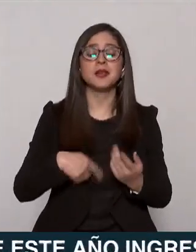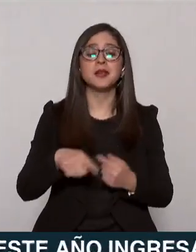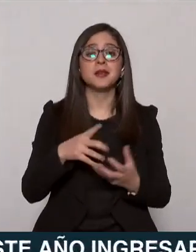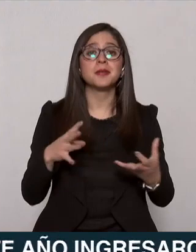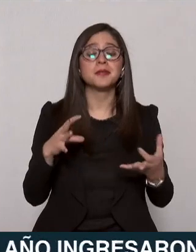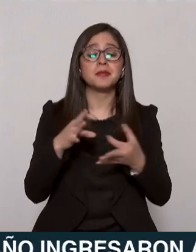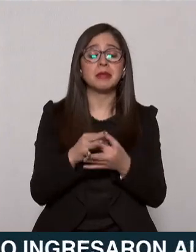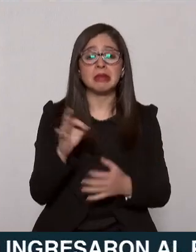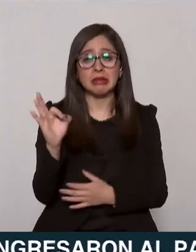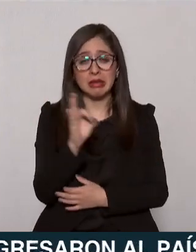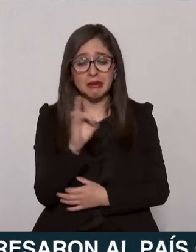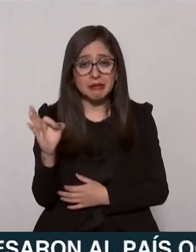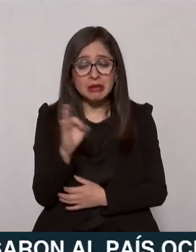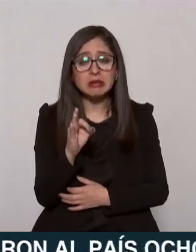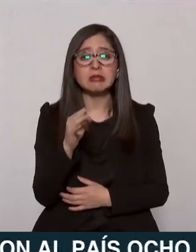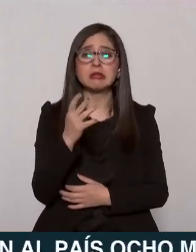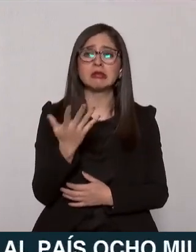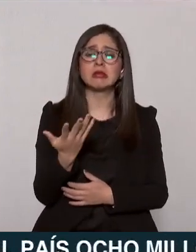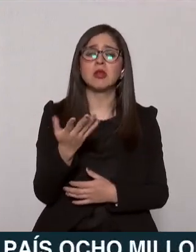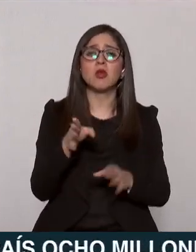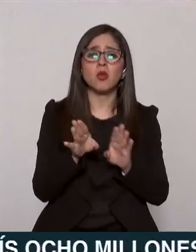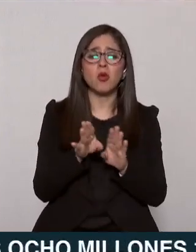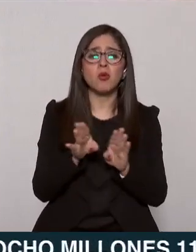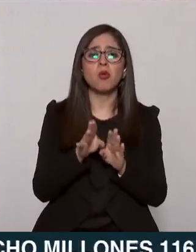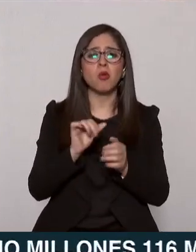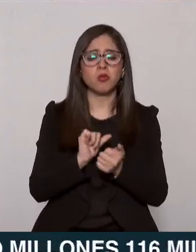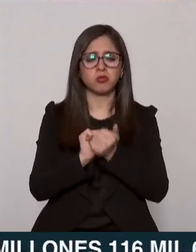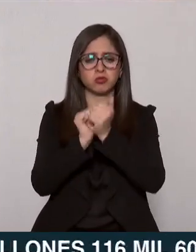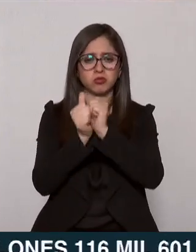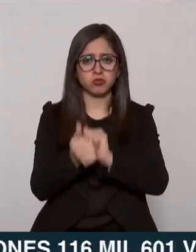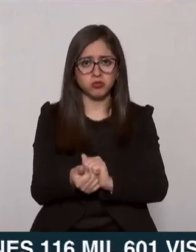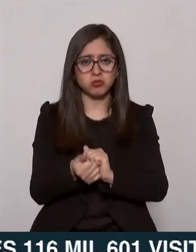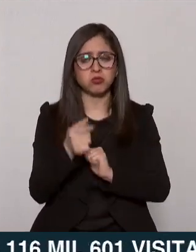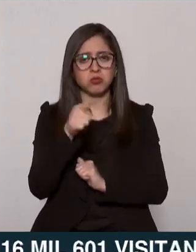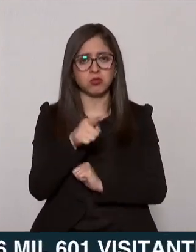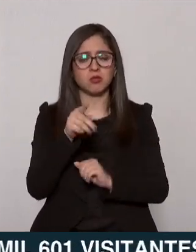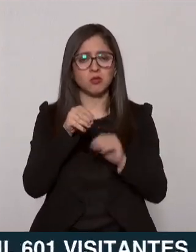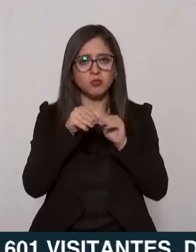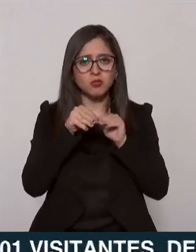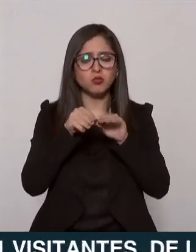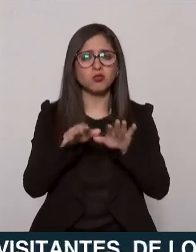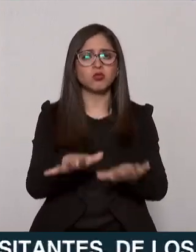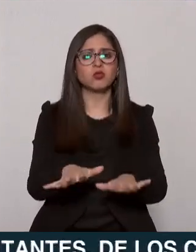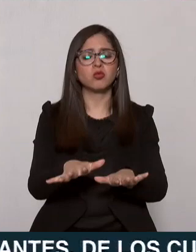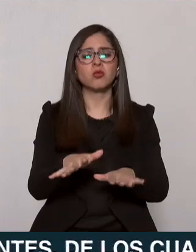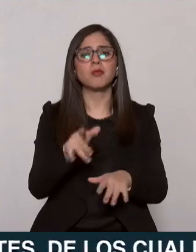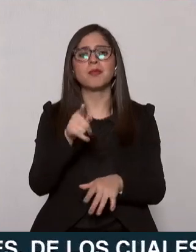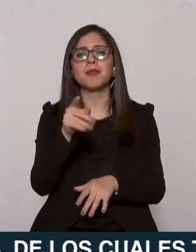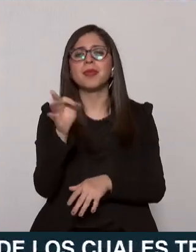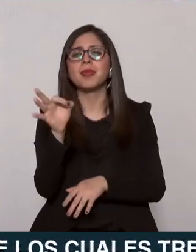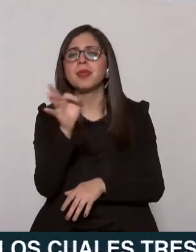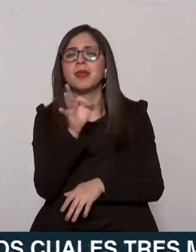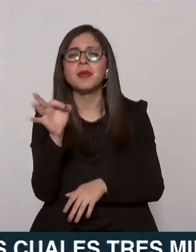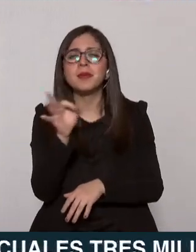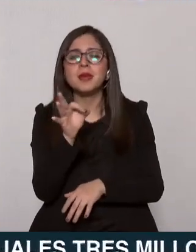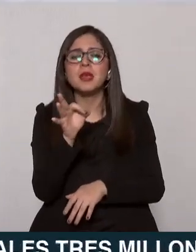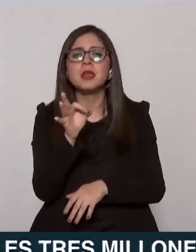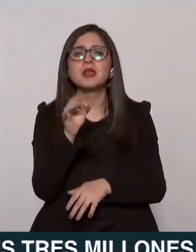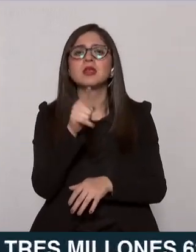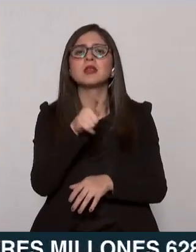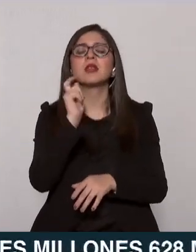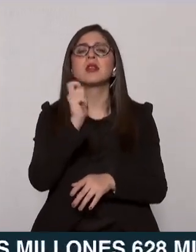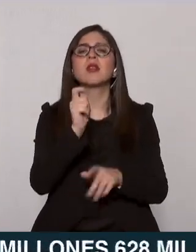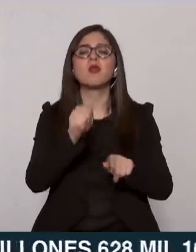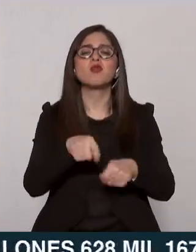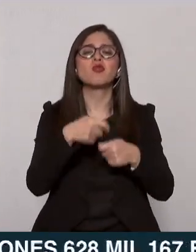lo menos independientemente de que haya existido algún tipo de